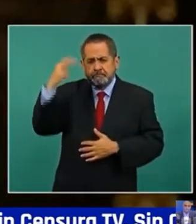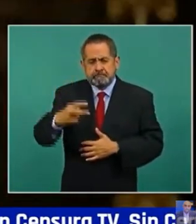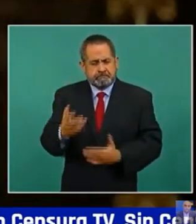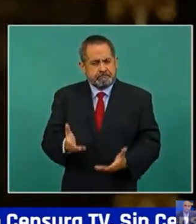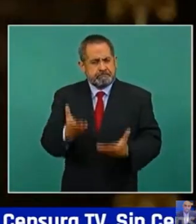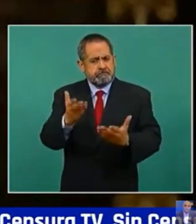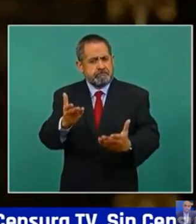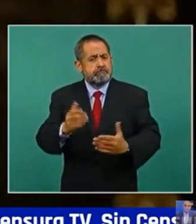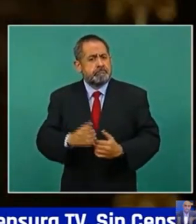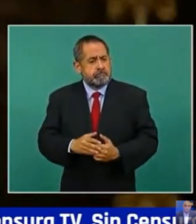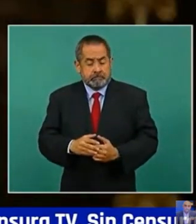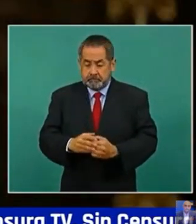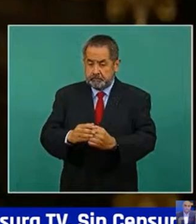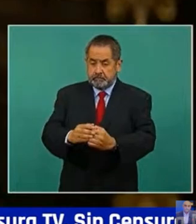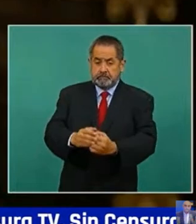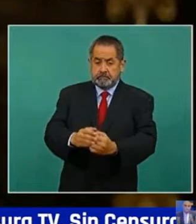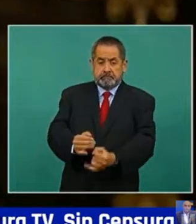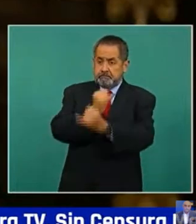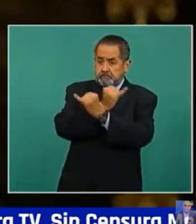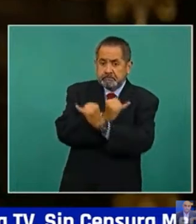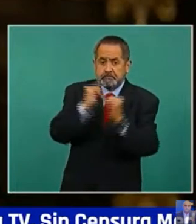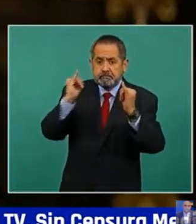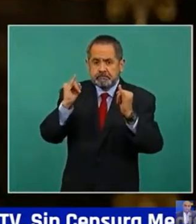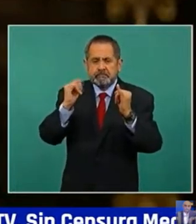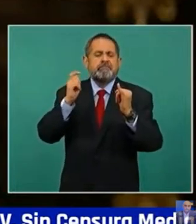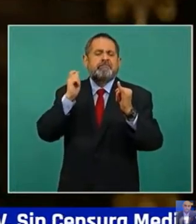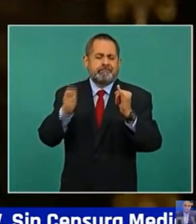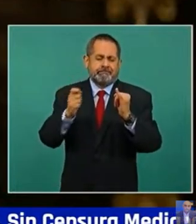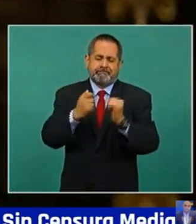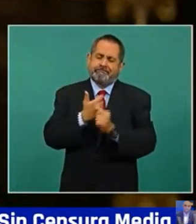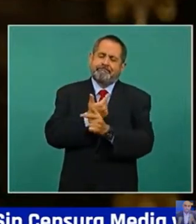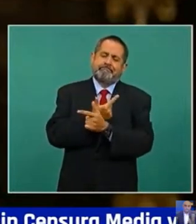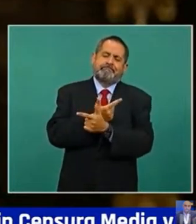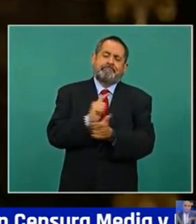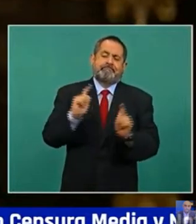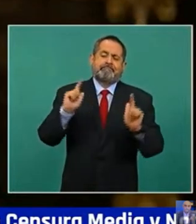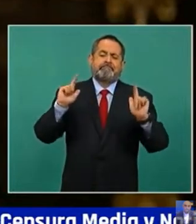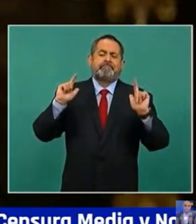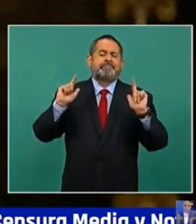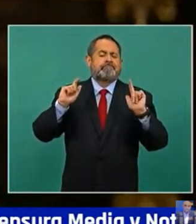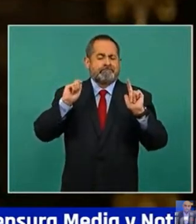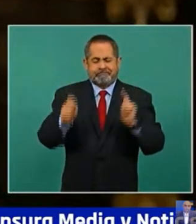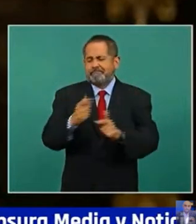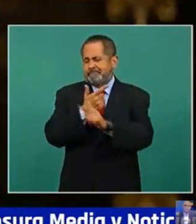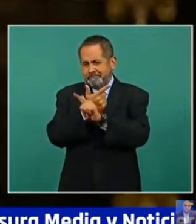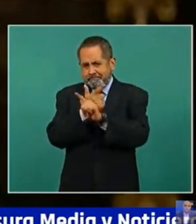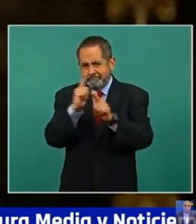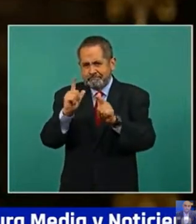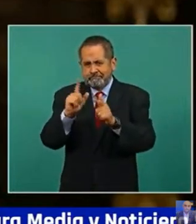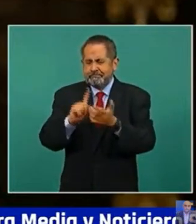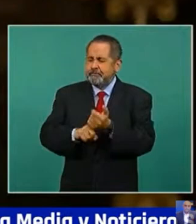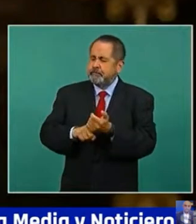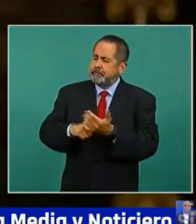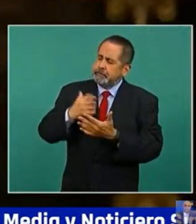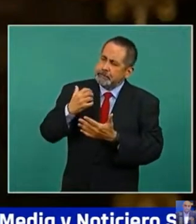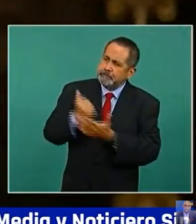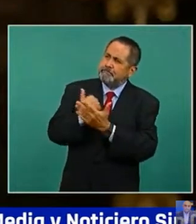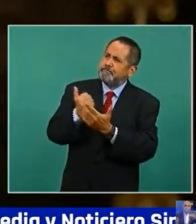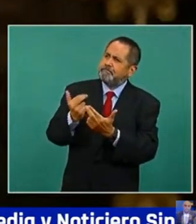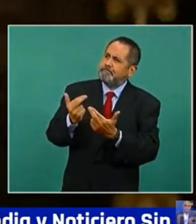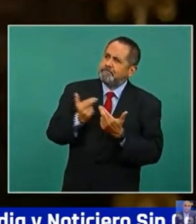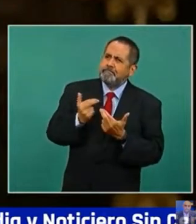la independencia es afirmar la libertad, y la libertad es un don y una conquista